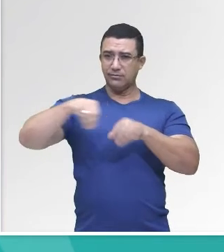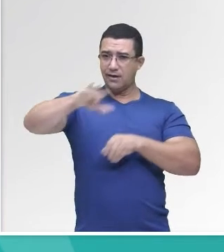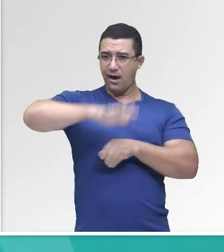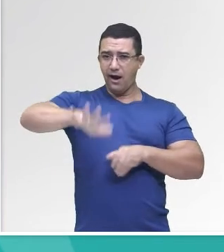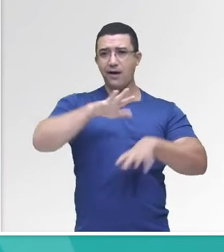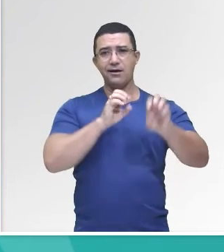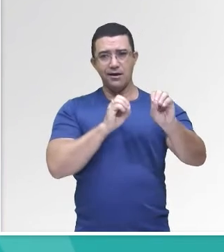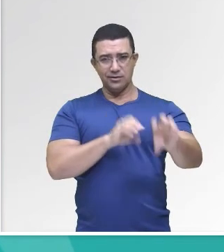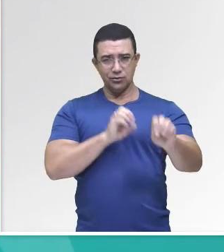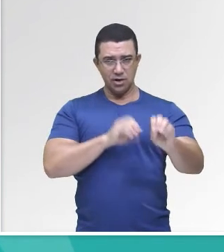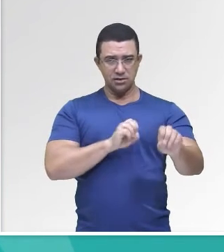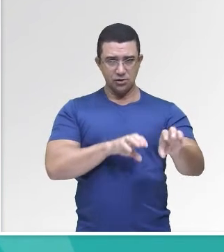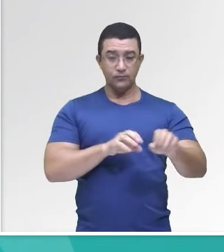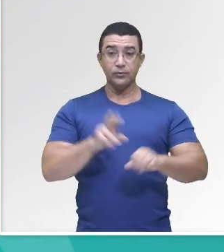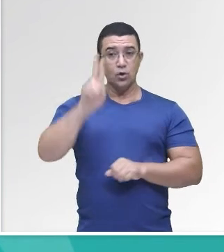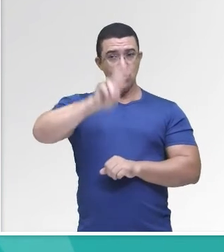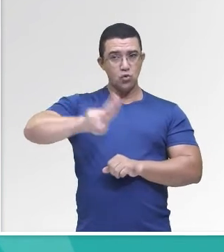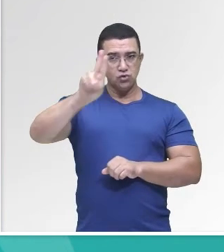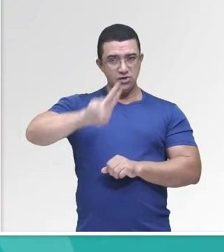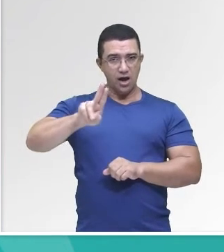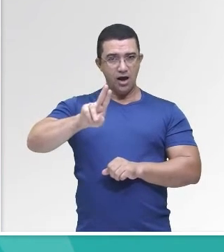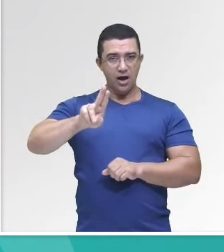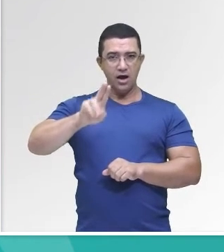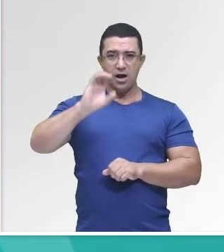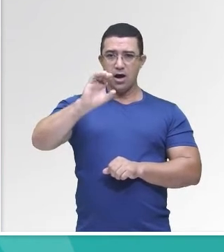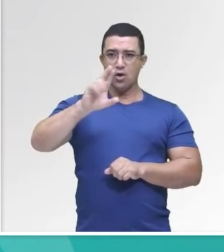los servicios de cupônio es fácil.